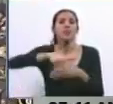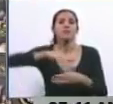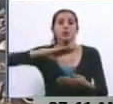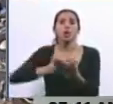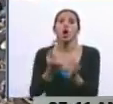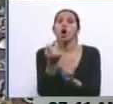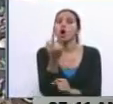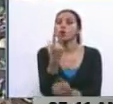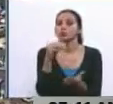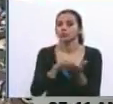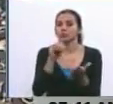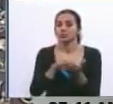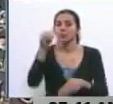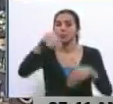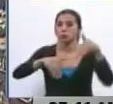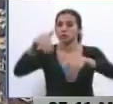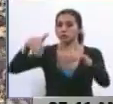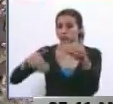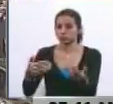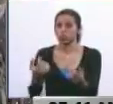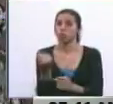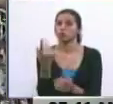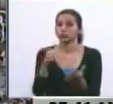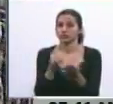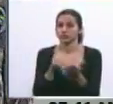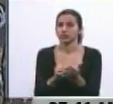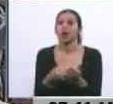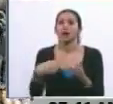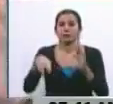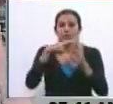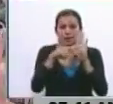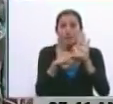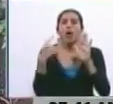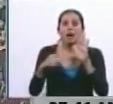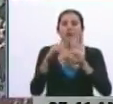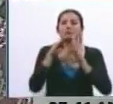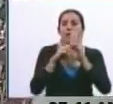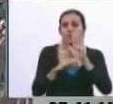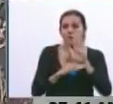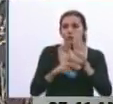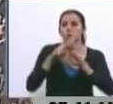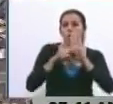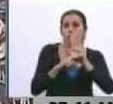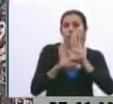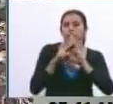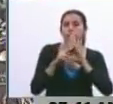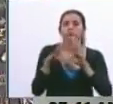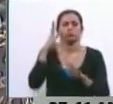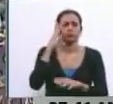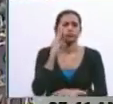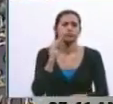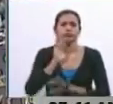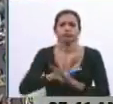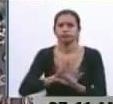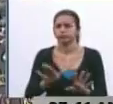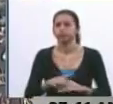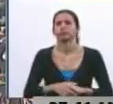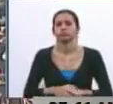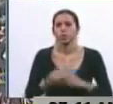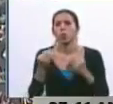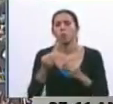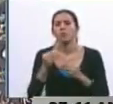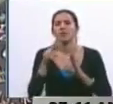11 referendas ya. Y tenemos un reglamento, tenemos la experiencia de cómo se hace un